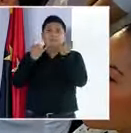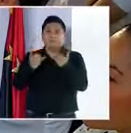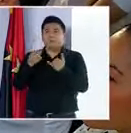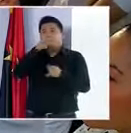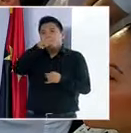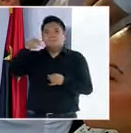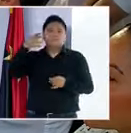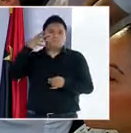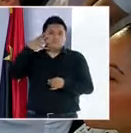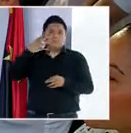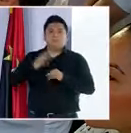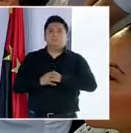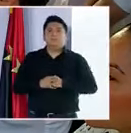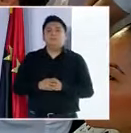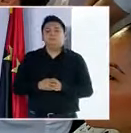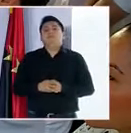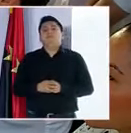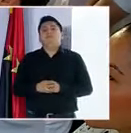departamental.